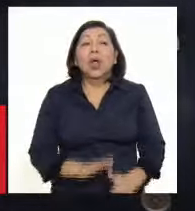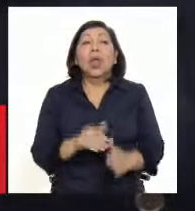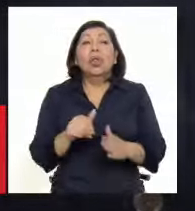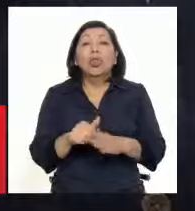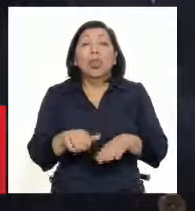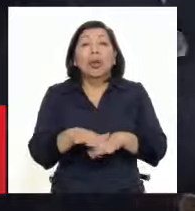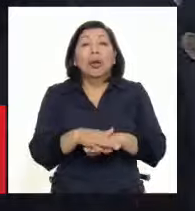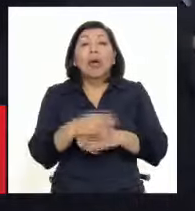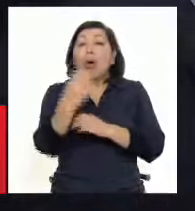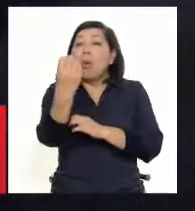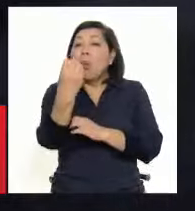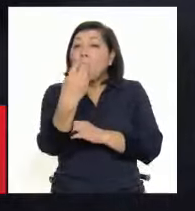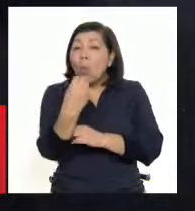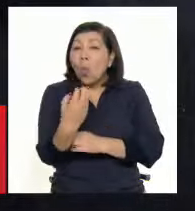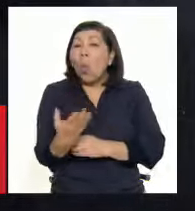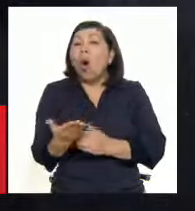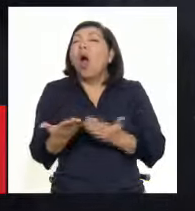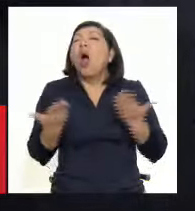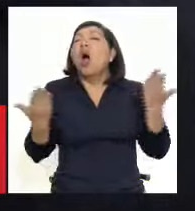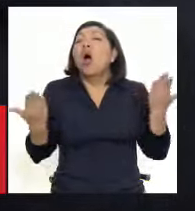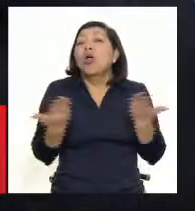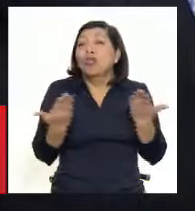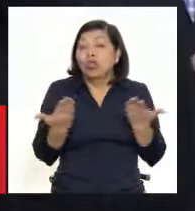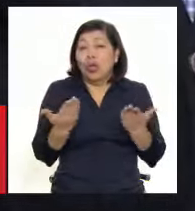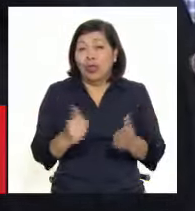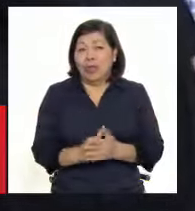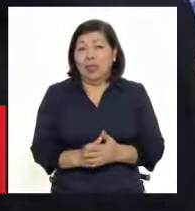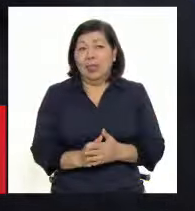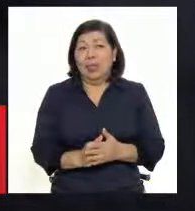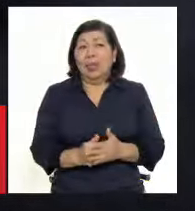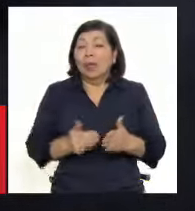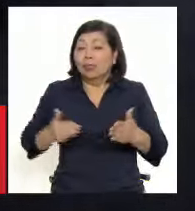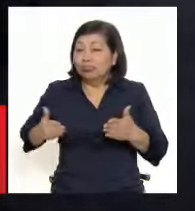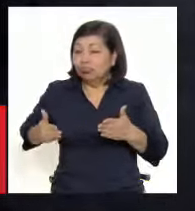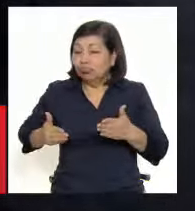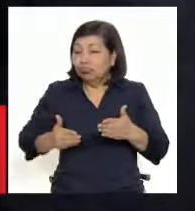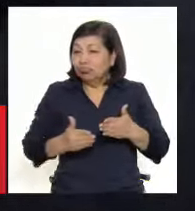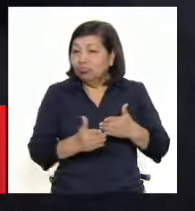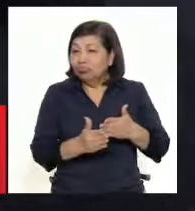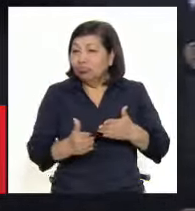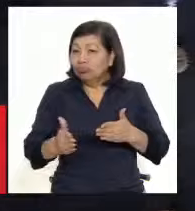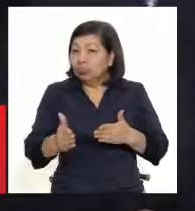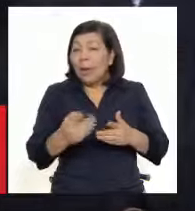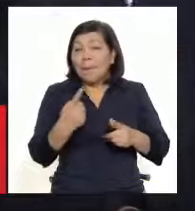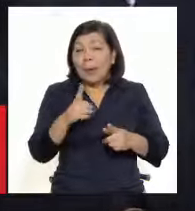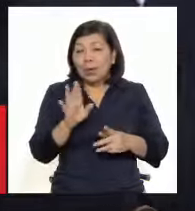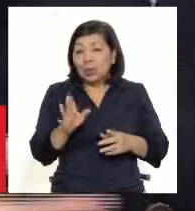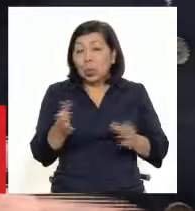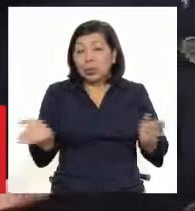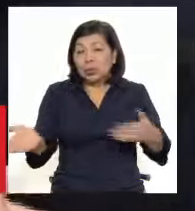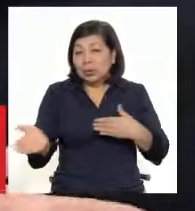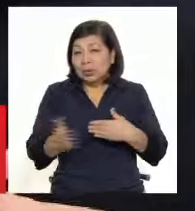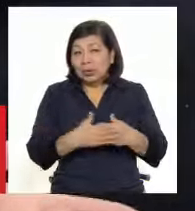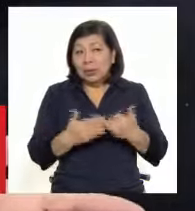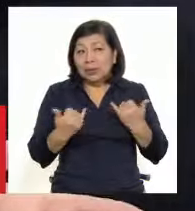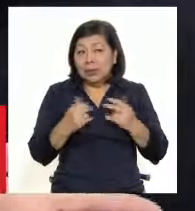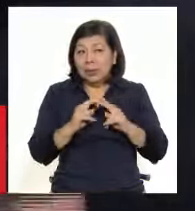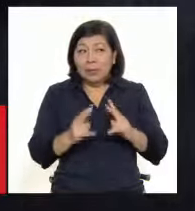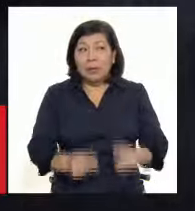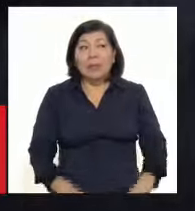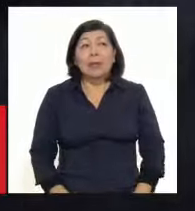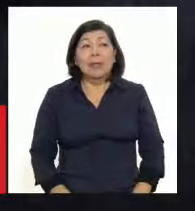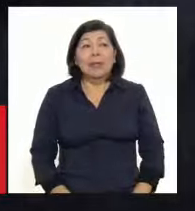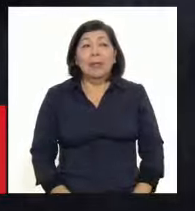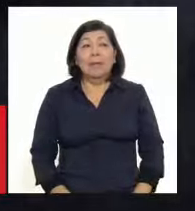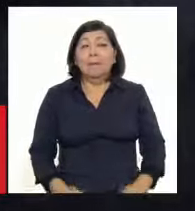el plano semafórico de señalización, toda la sincronetría que tenemos que tener para el ejercicio de un cierre de vías. Como estamos viendo,